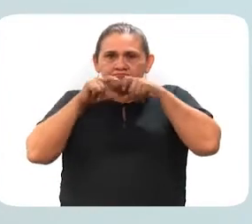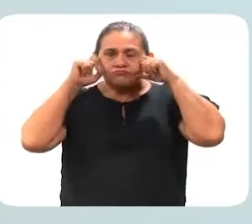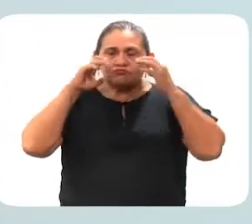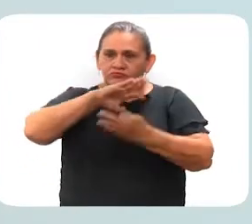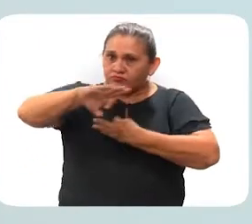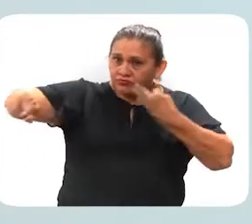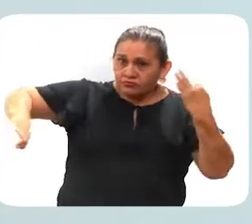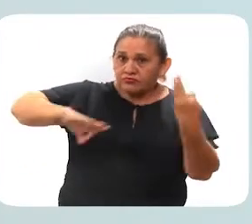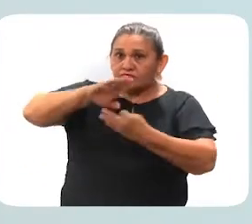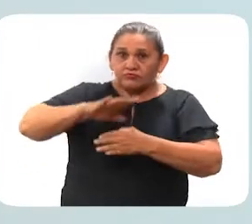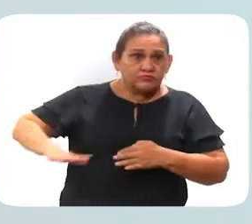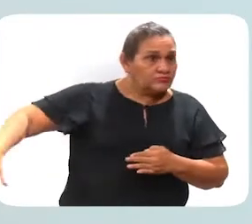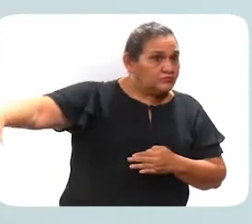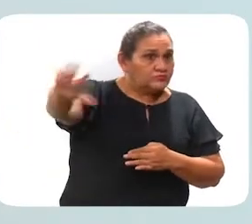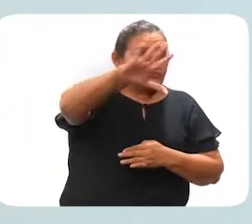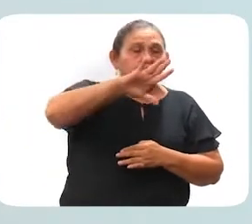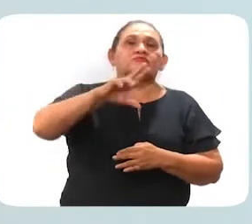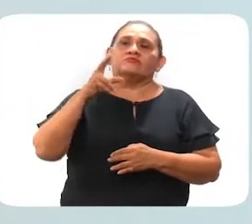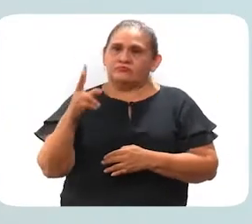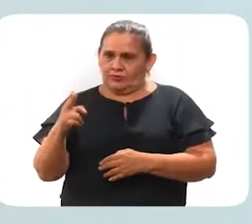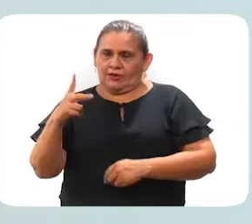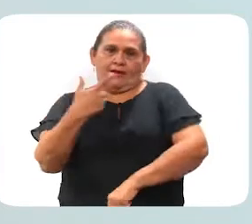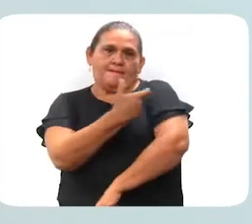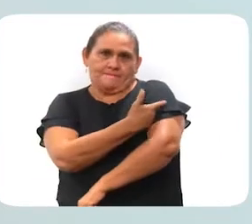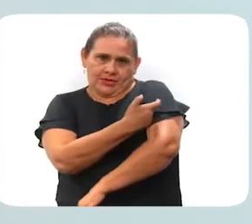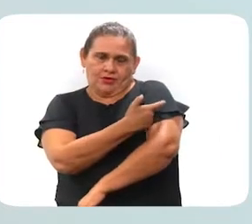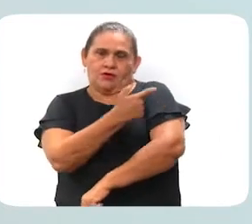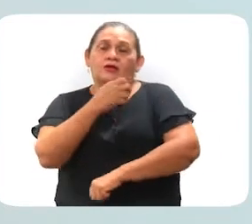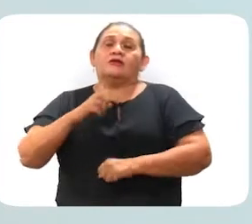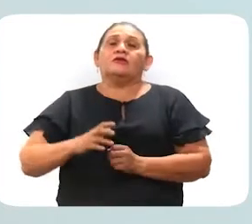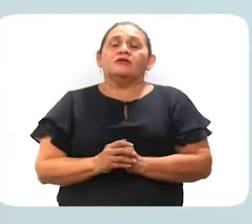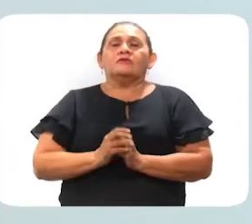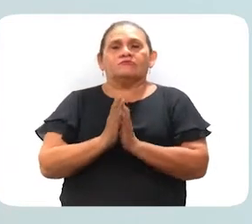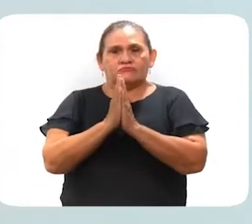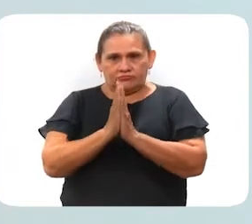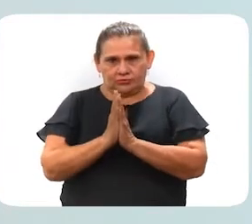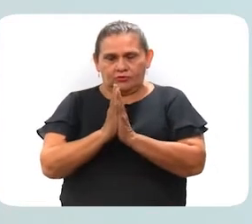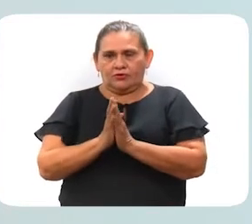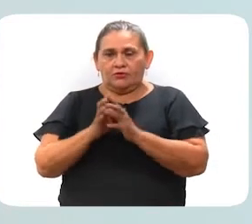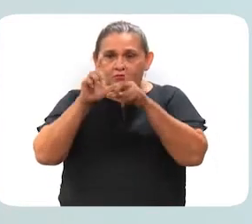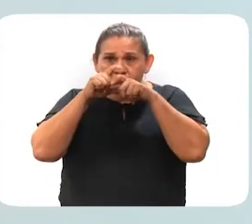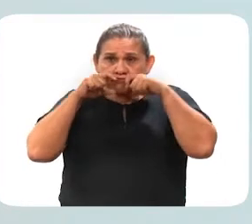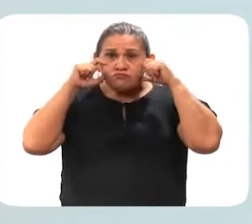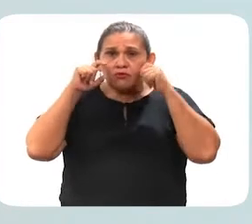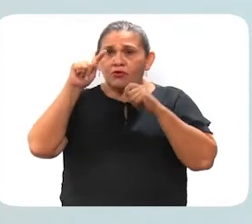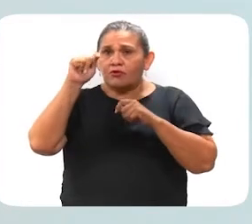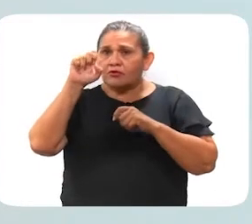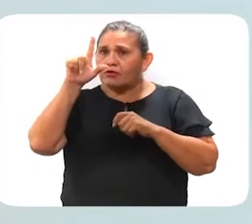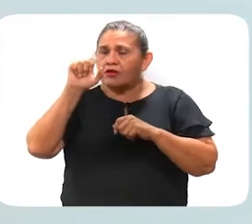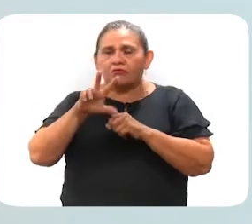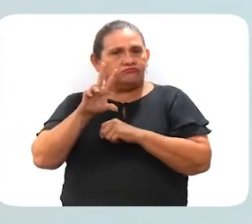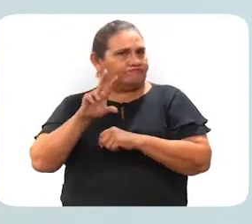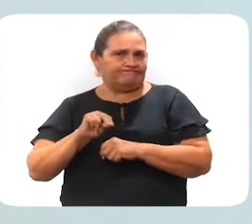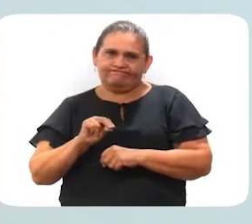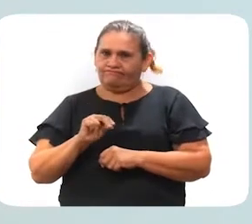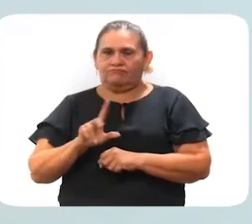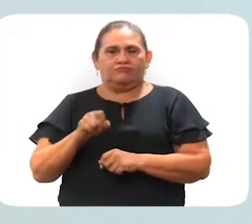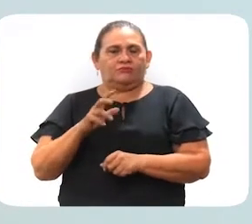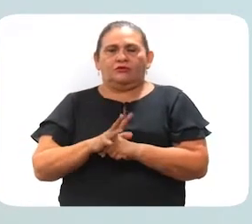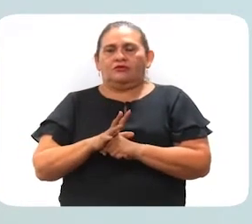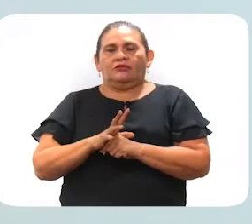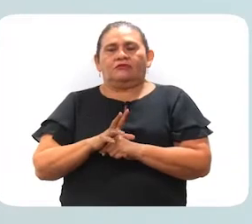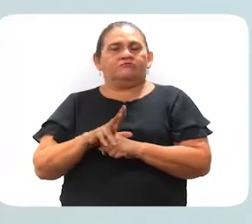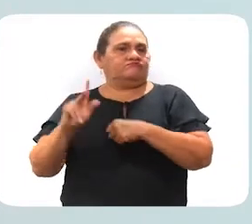la población, incluso la vacunada, y se recomienda a la población evitar el uso de cubrebocas de tela o pañoletas, ya que